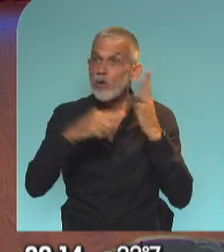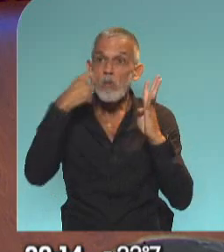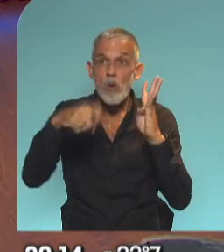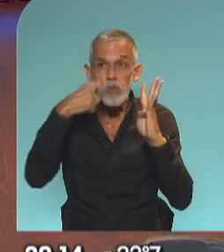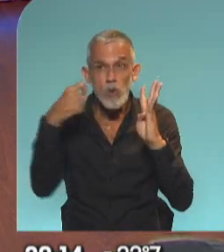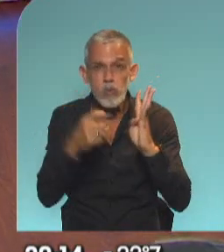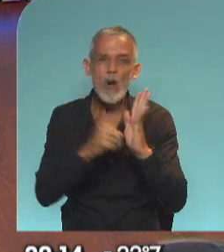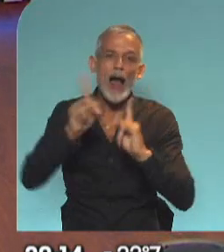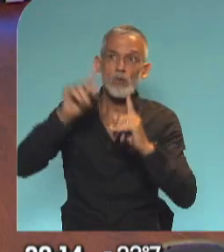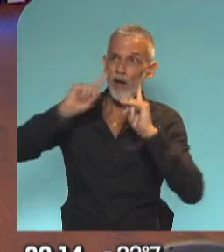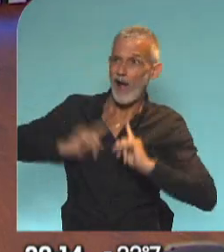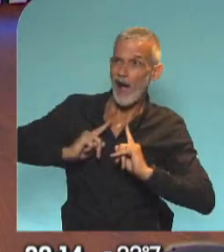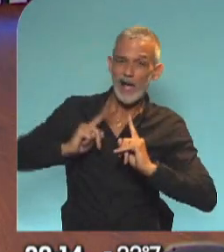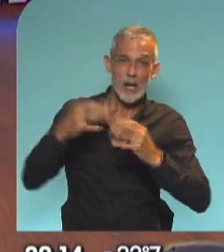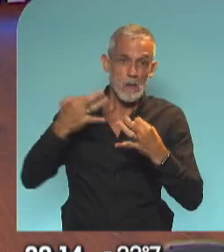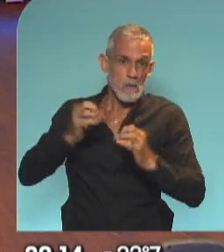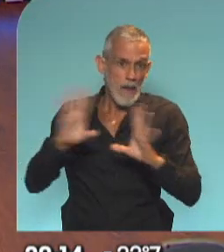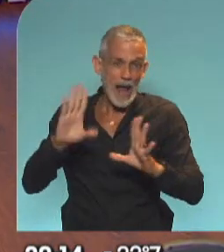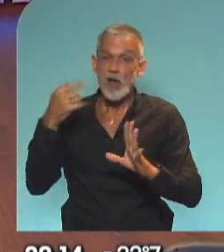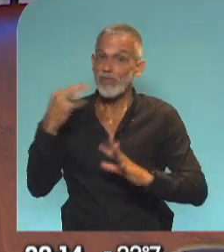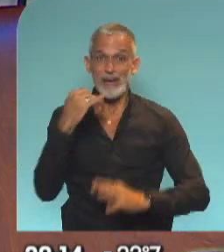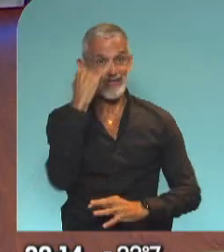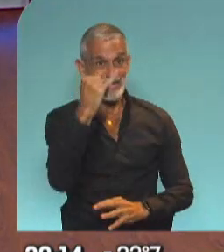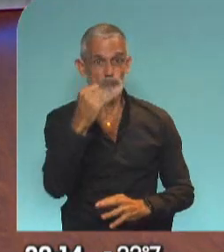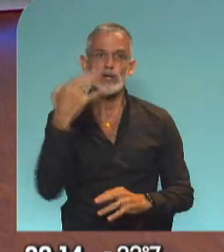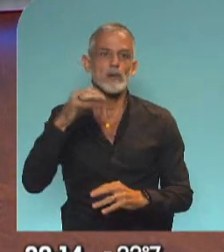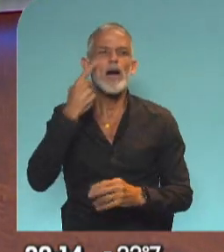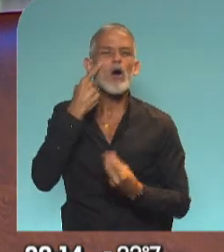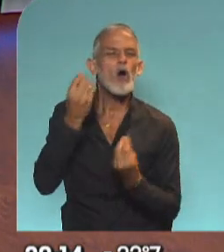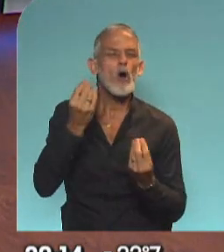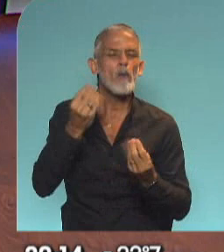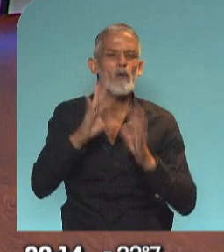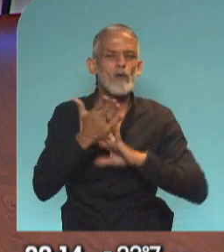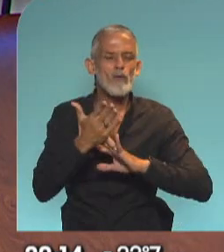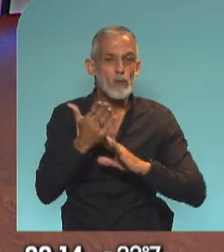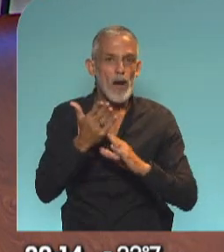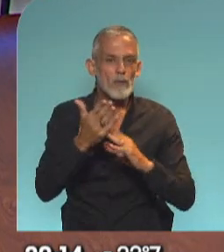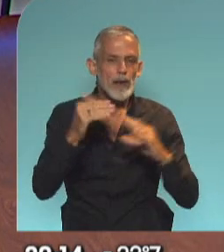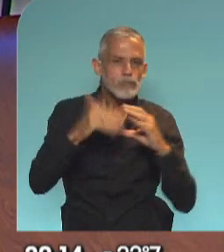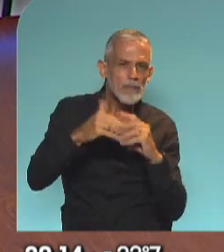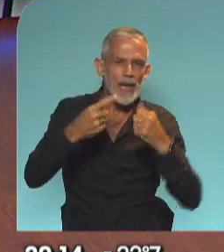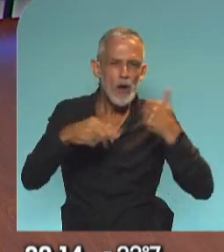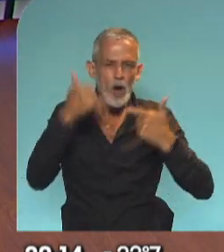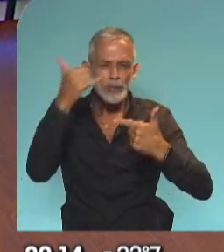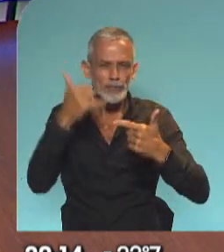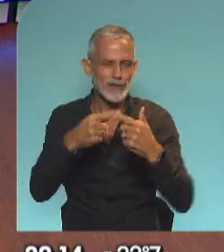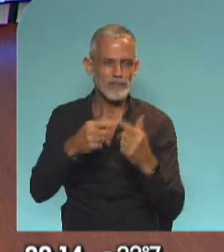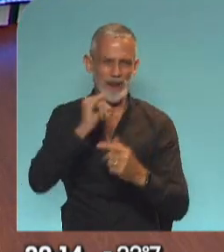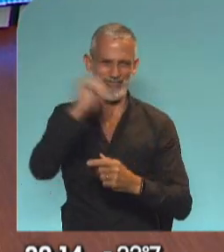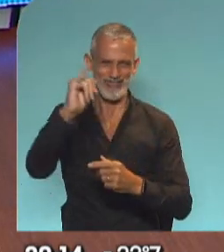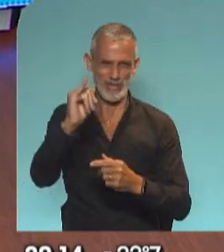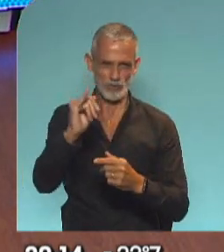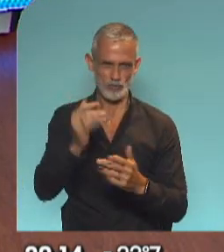aspectos, incluso si el trato no es bueno y tenés que denunciar, tenés que conocer cuáles son las vías de comunicación para hacer la